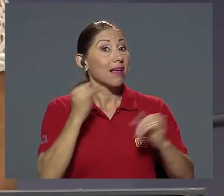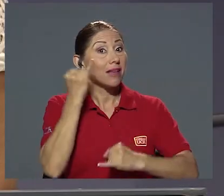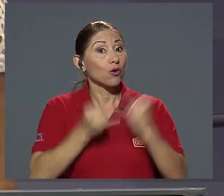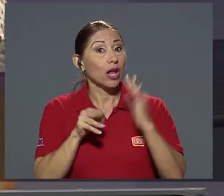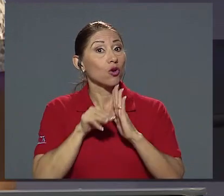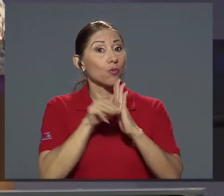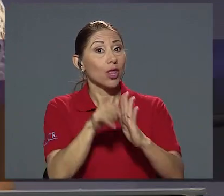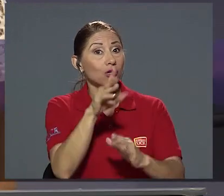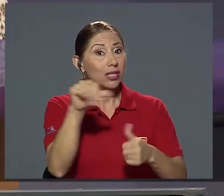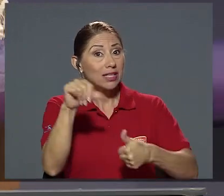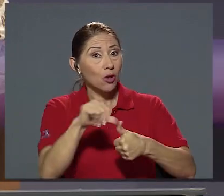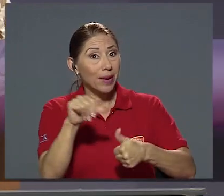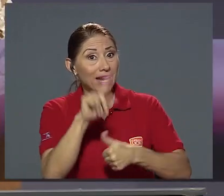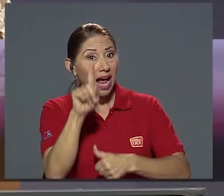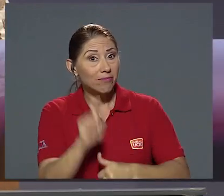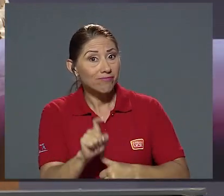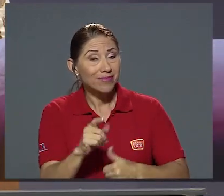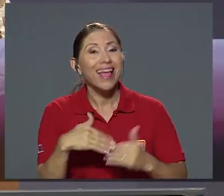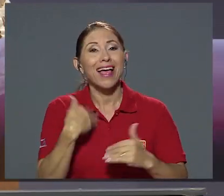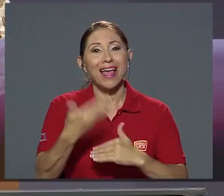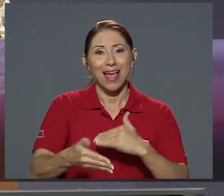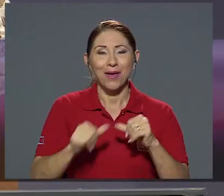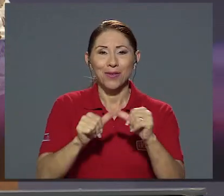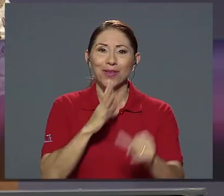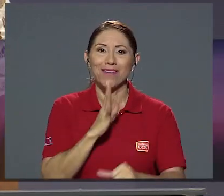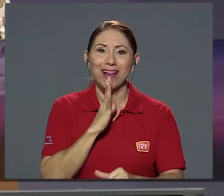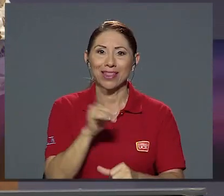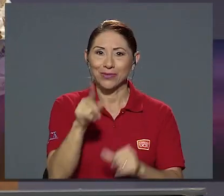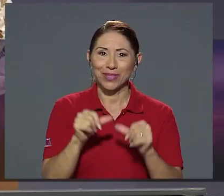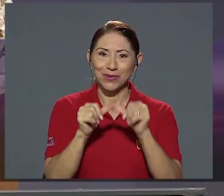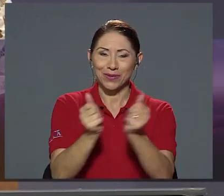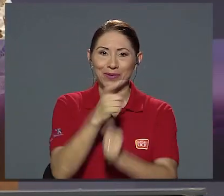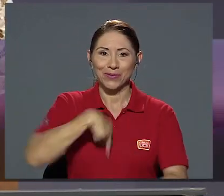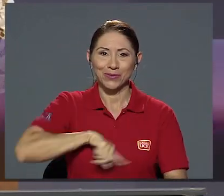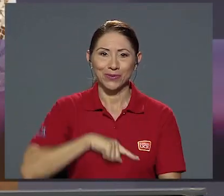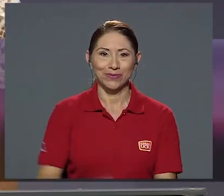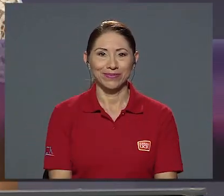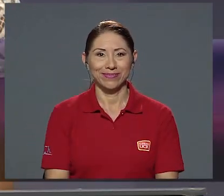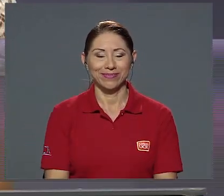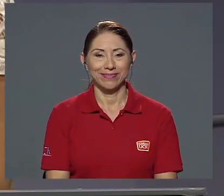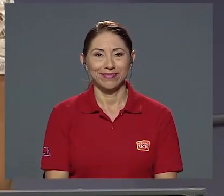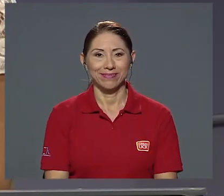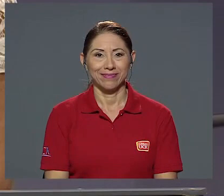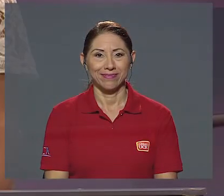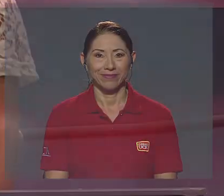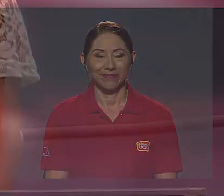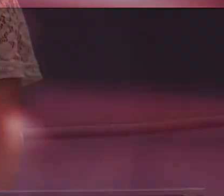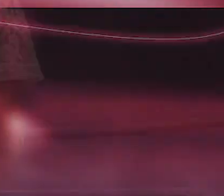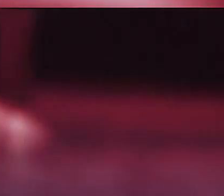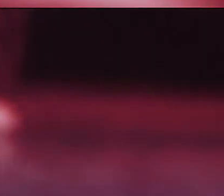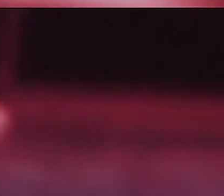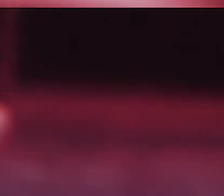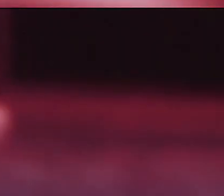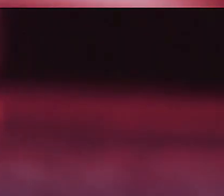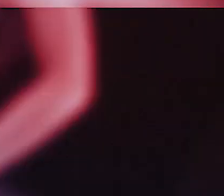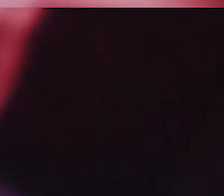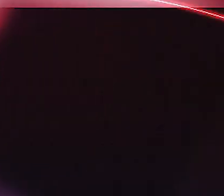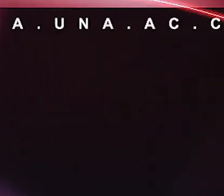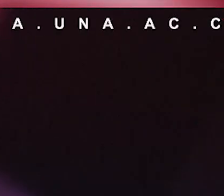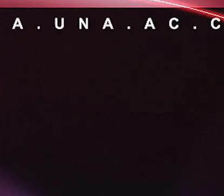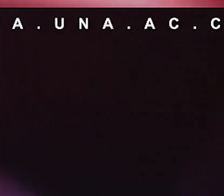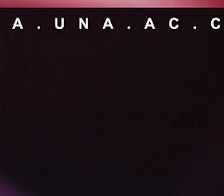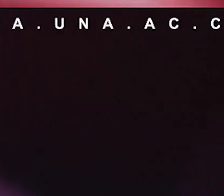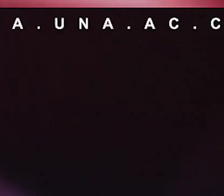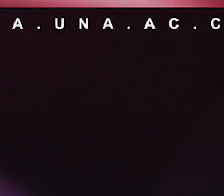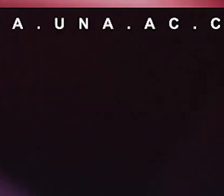Se agotaron los modelos en Centroamérica. De eso vamos a hablar en el siguiente bloque. Quédese con Una Mirada. Vamos a una pausa, pero ya volvemos.